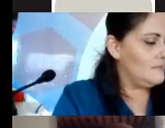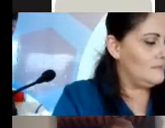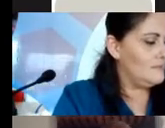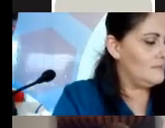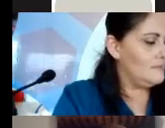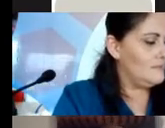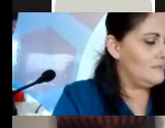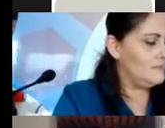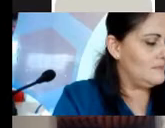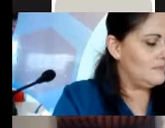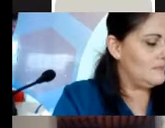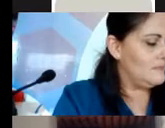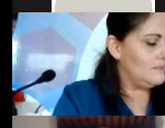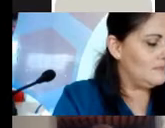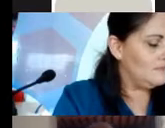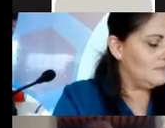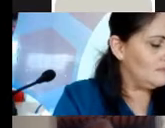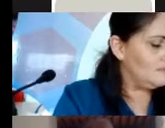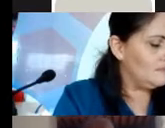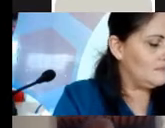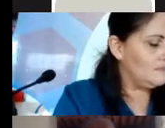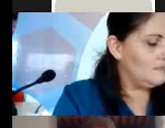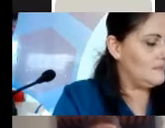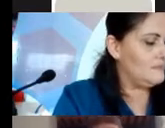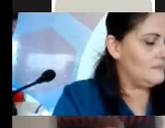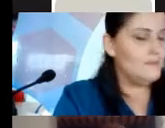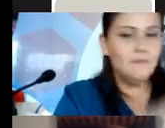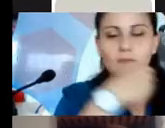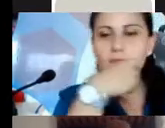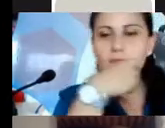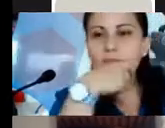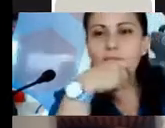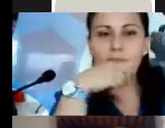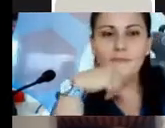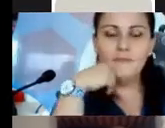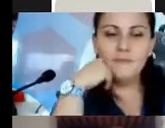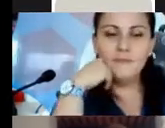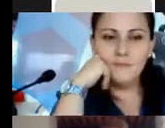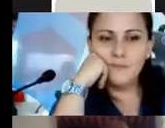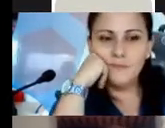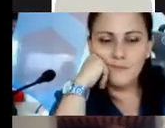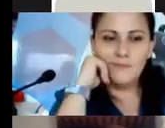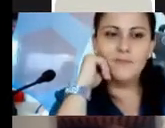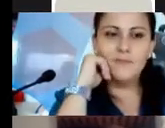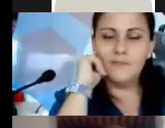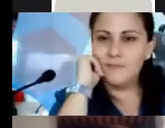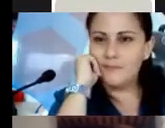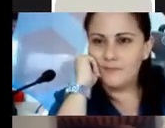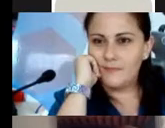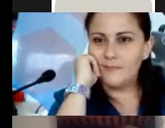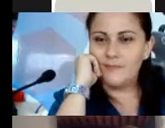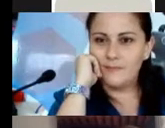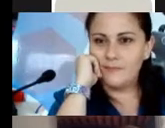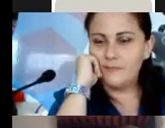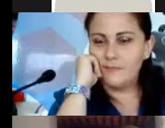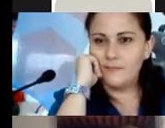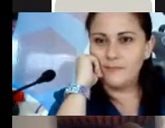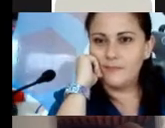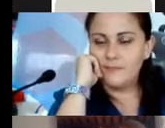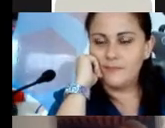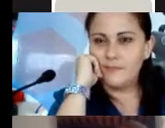rebote. ¿Qué quiere decir? Que prácticamente lo que hace es que cuando hay un golpe o cuando el paciente se golpea,